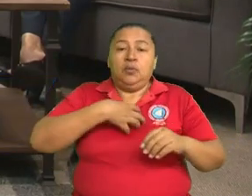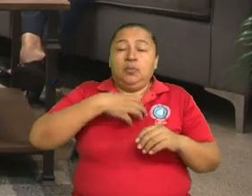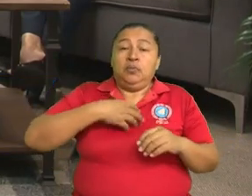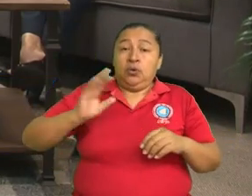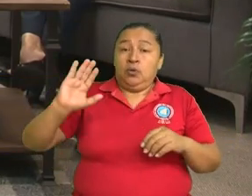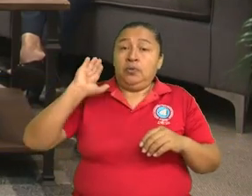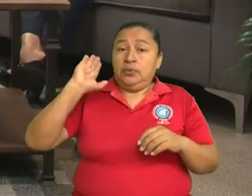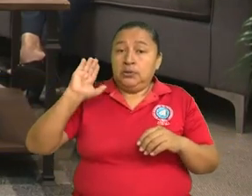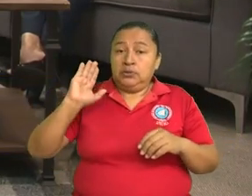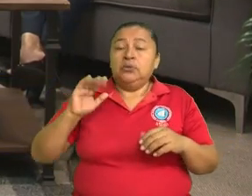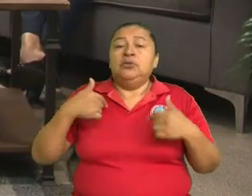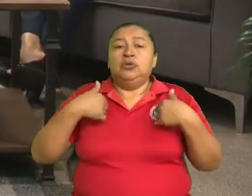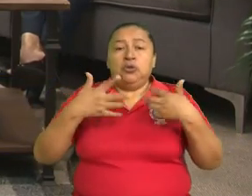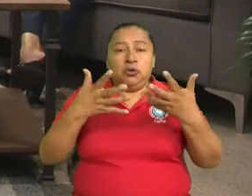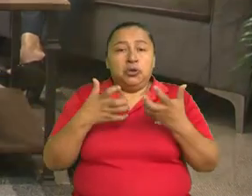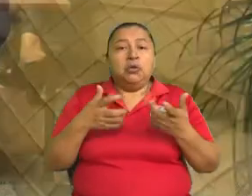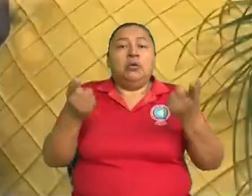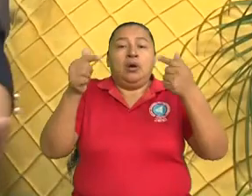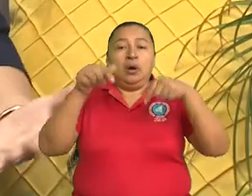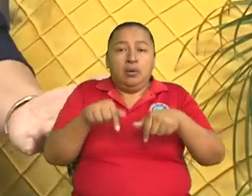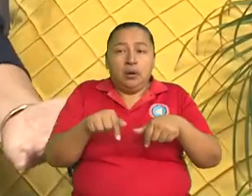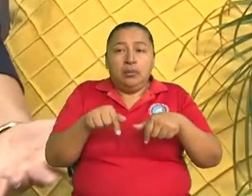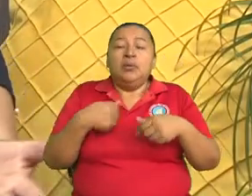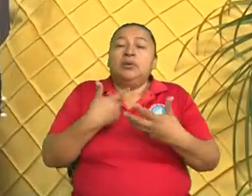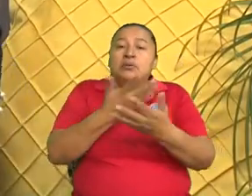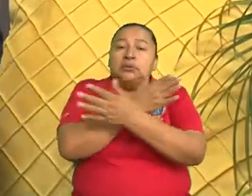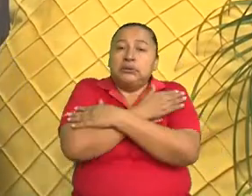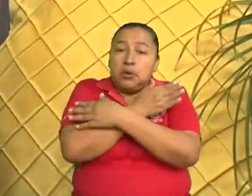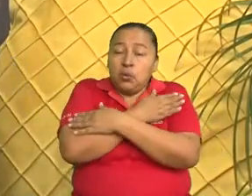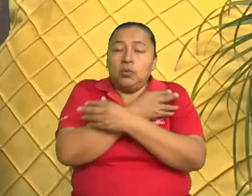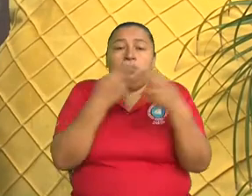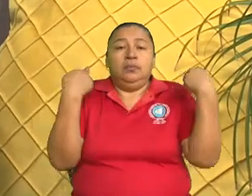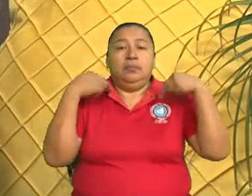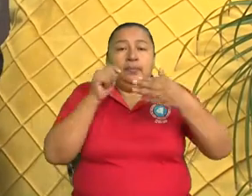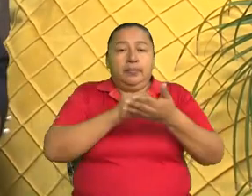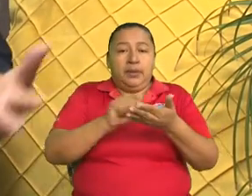también. Y yo quiero aprovechar ahora para darle un saludo a los maestros,